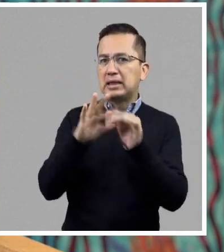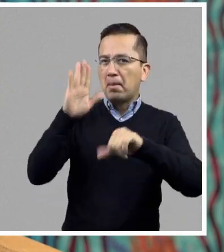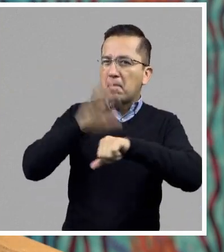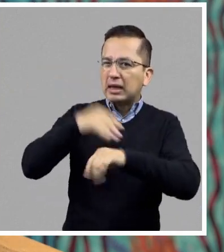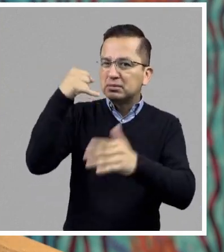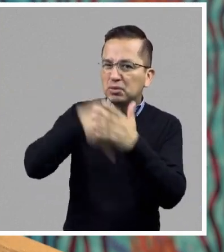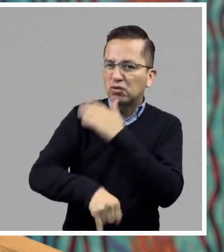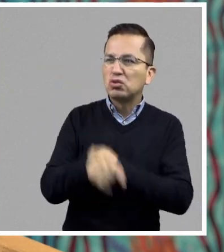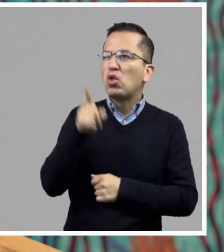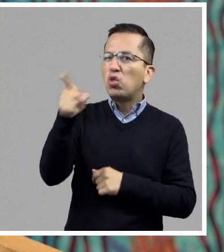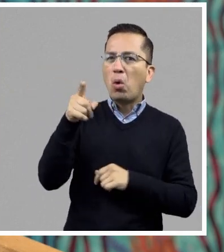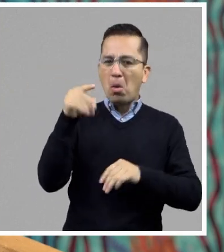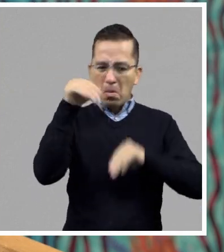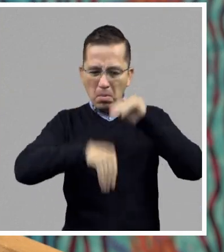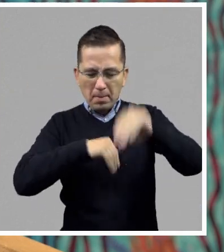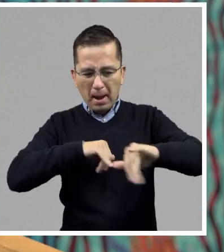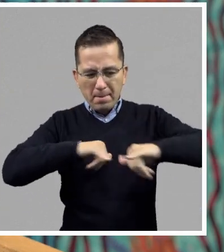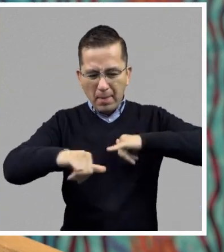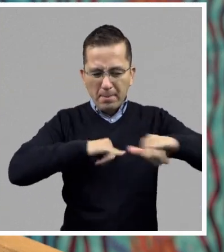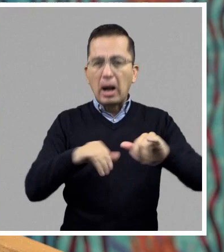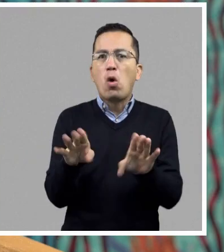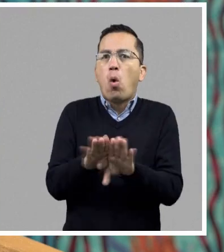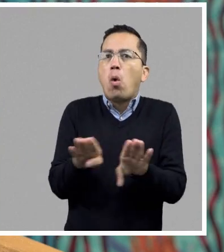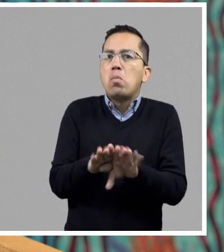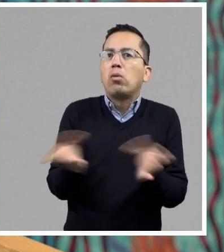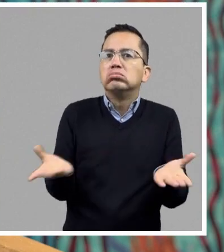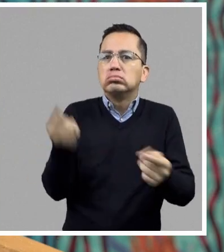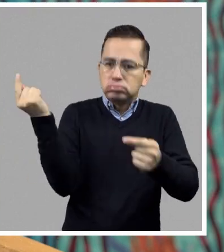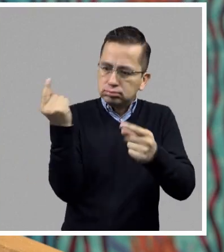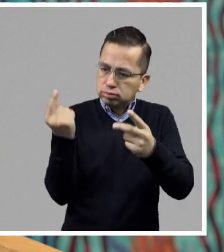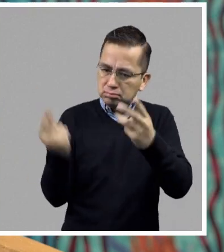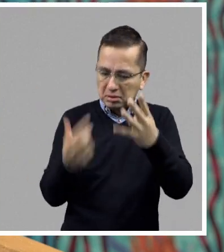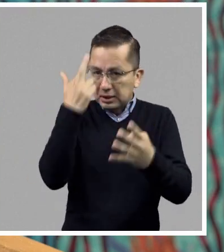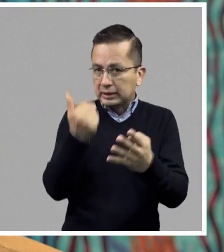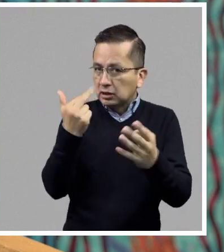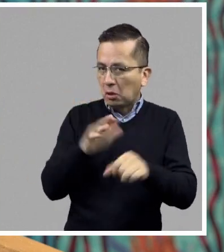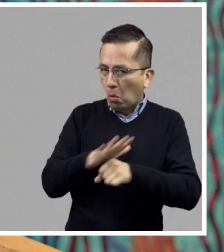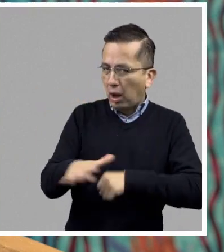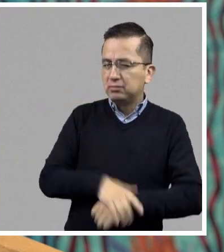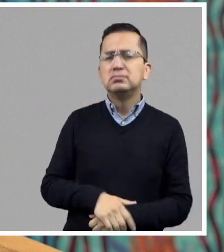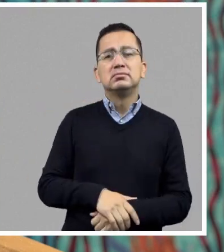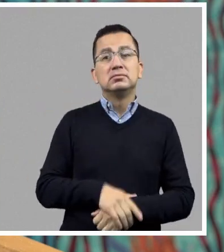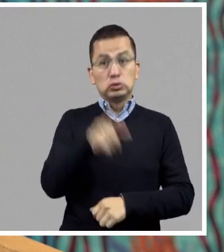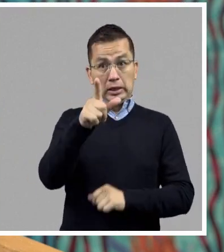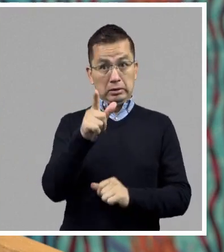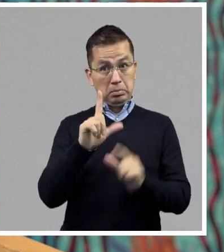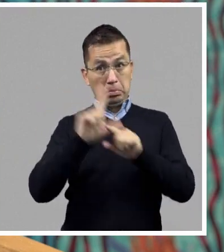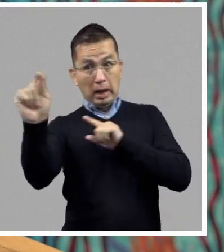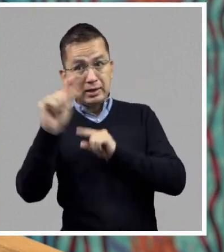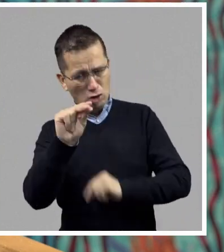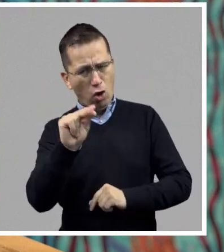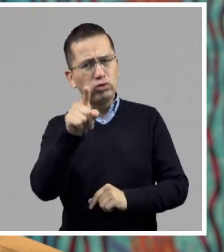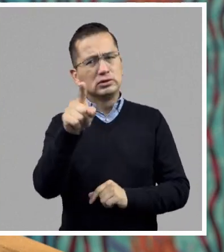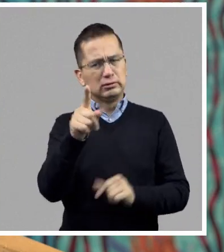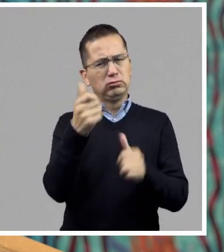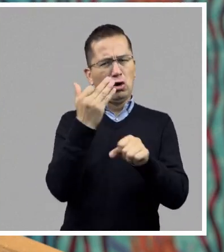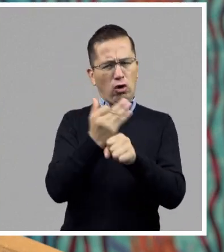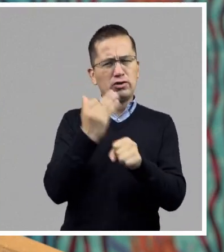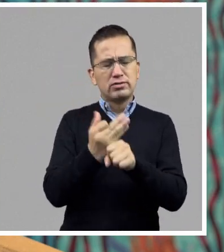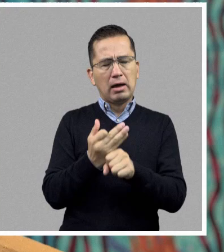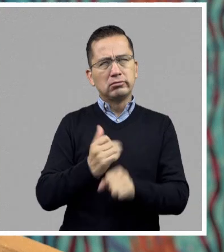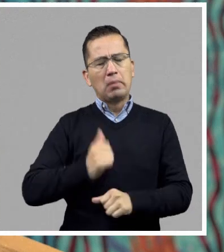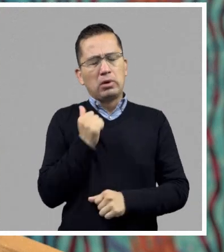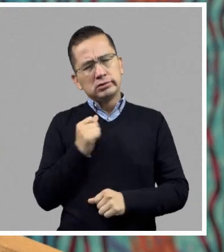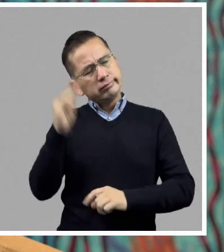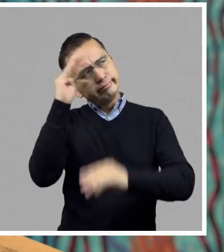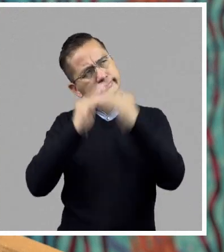decisiones que se toman para hacer un mapa como estos no se vayan este aprovechen el tiempo para consultar algunos mapas